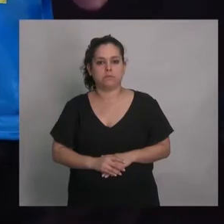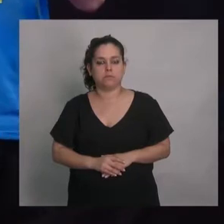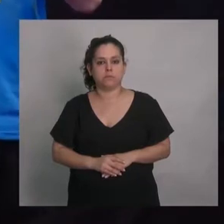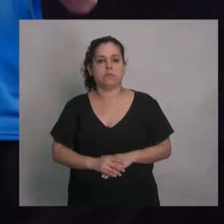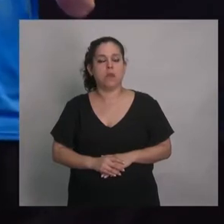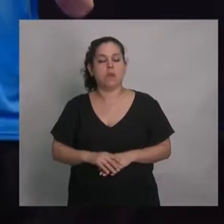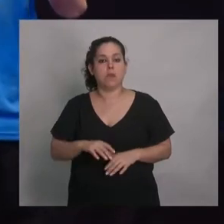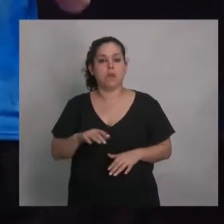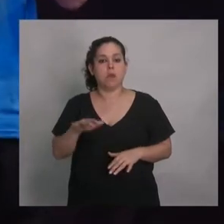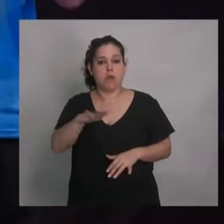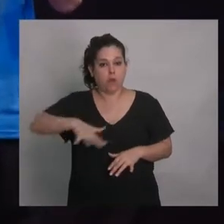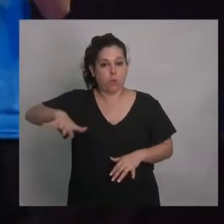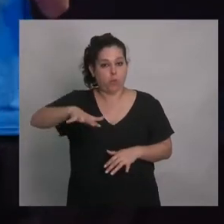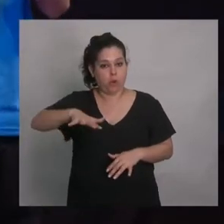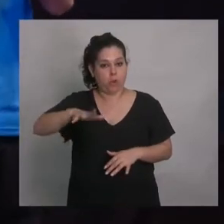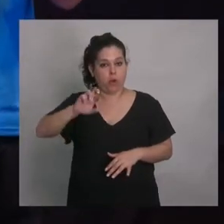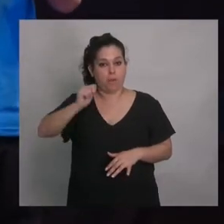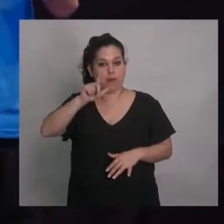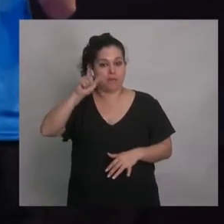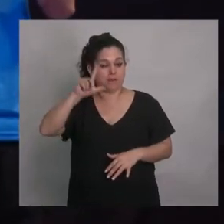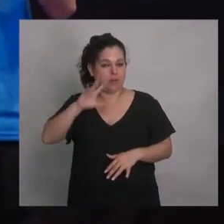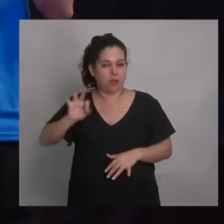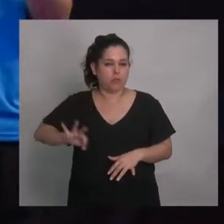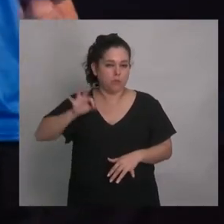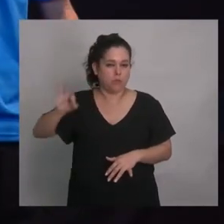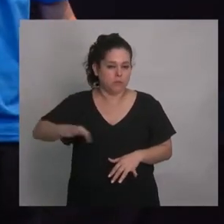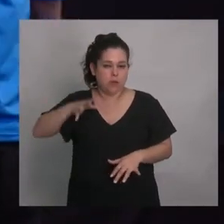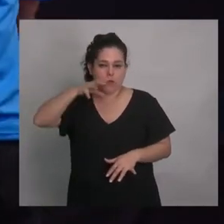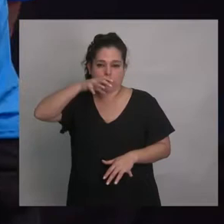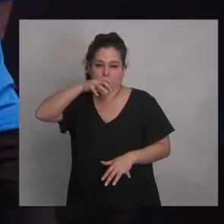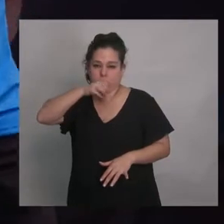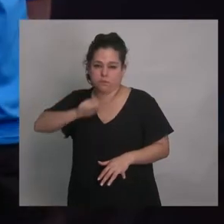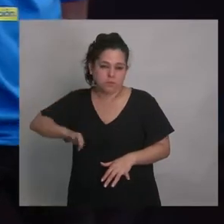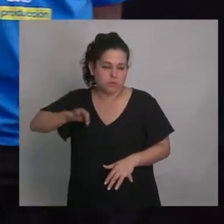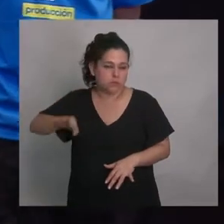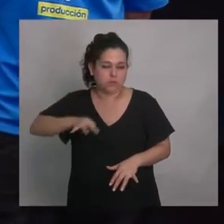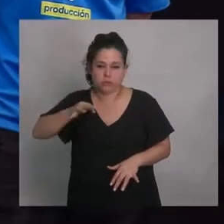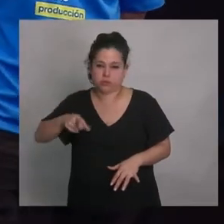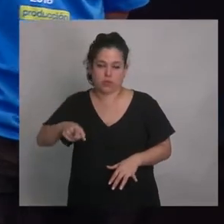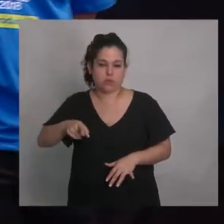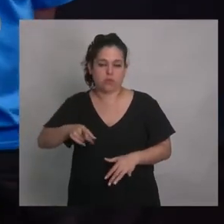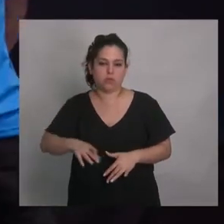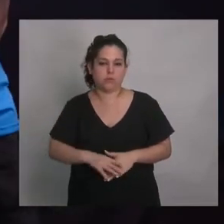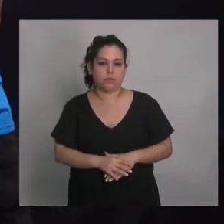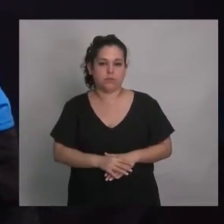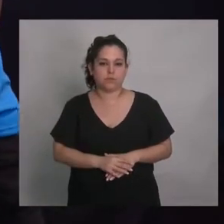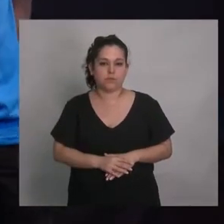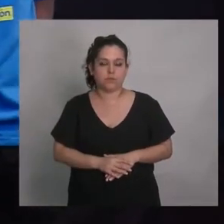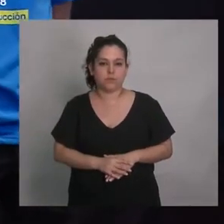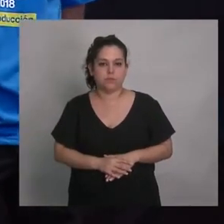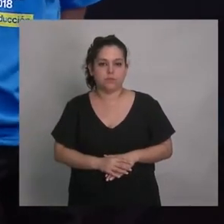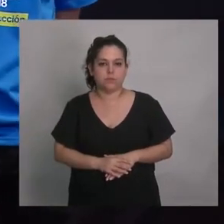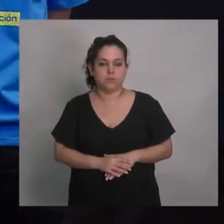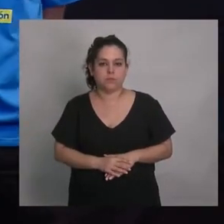el pueblo palestino está resistiendo desde muchos años el barco de la traducción cuando